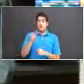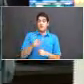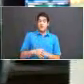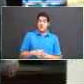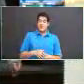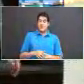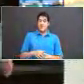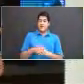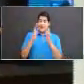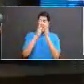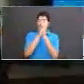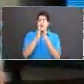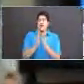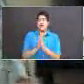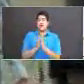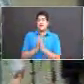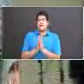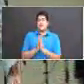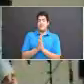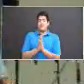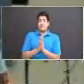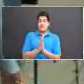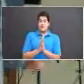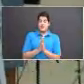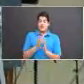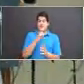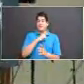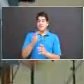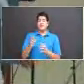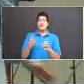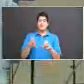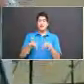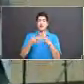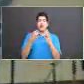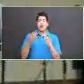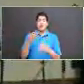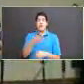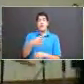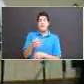Que el domingo son, están como peces en el agua, aleluya,